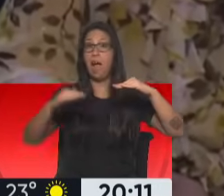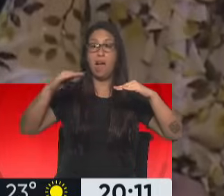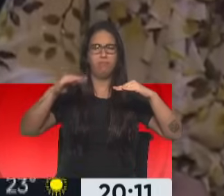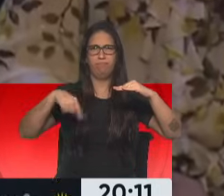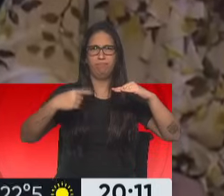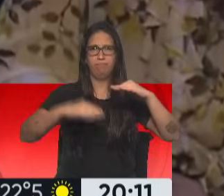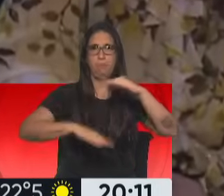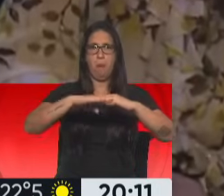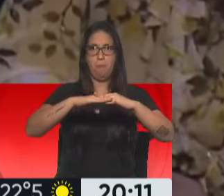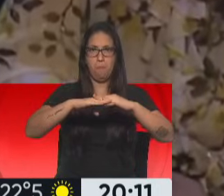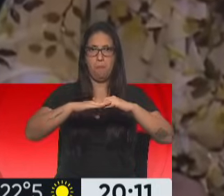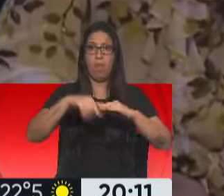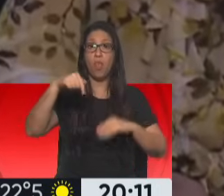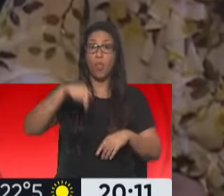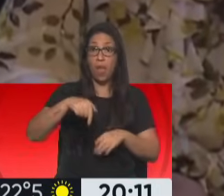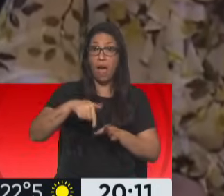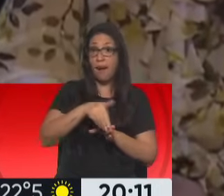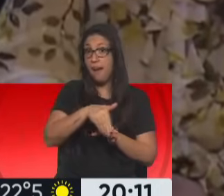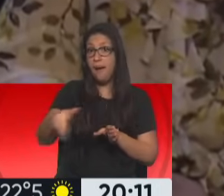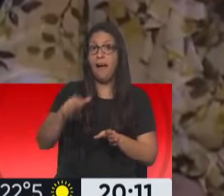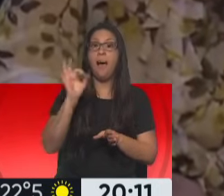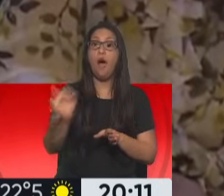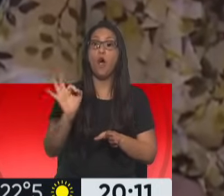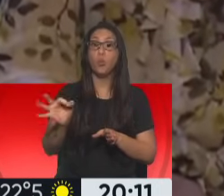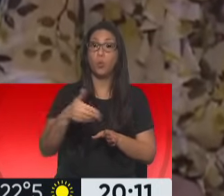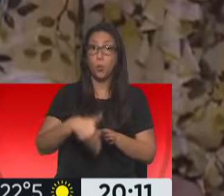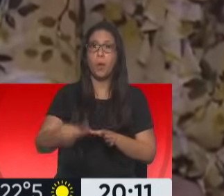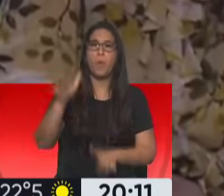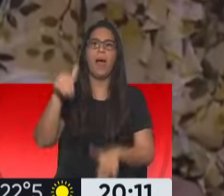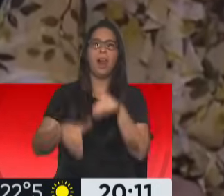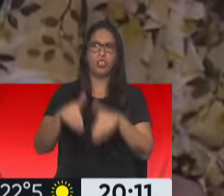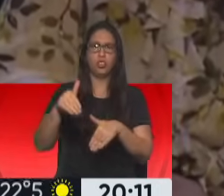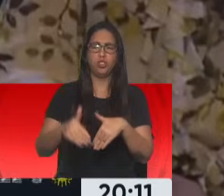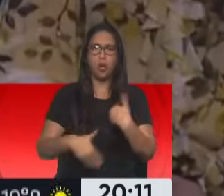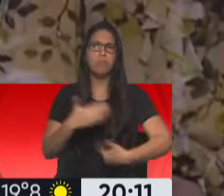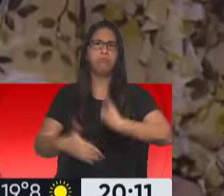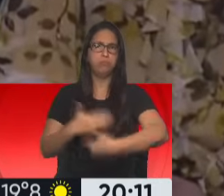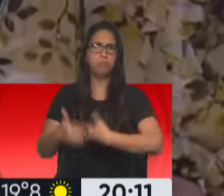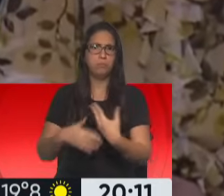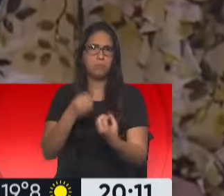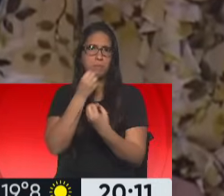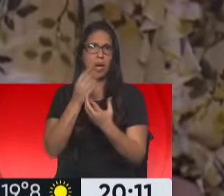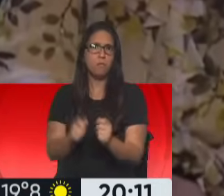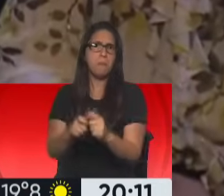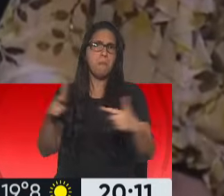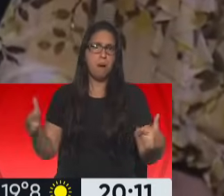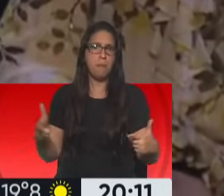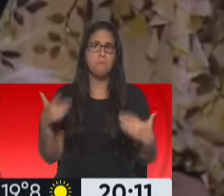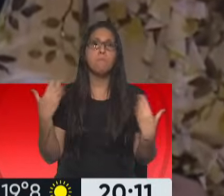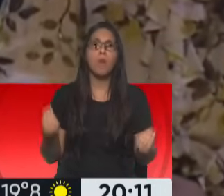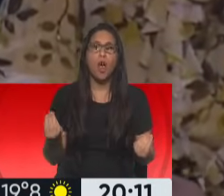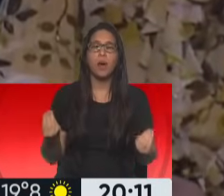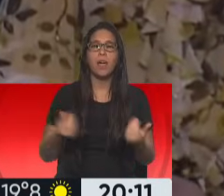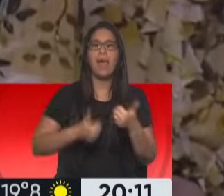de acá a octubre, haremos una también mejor elección, porque básicamente no hay